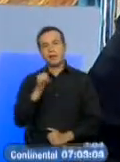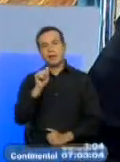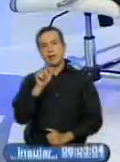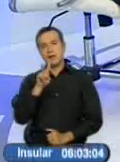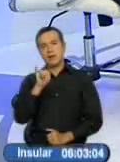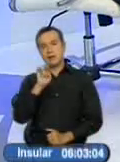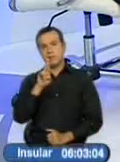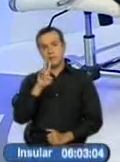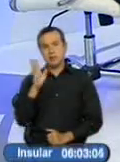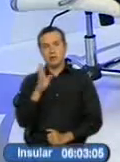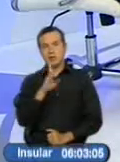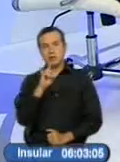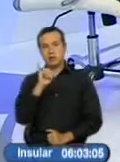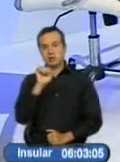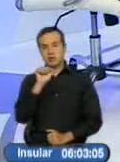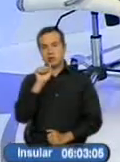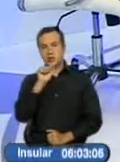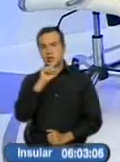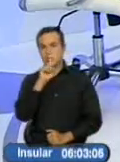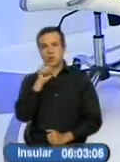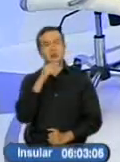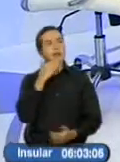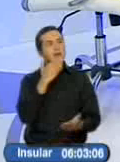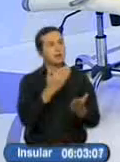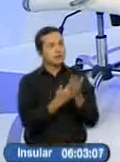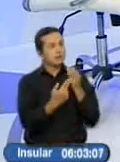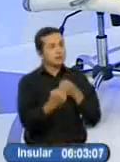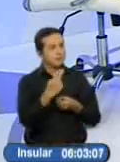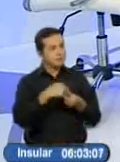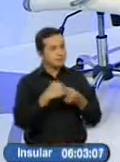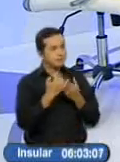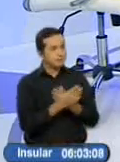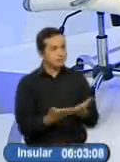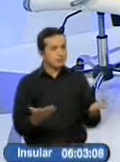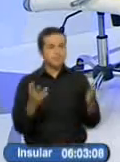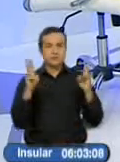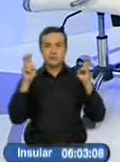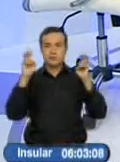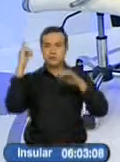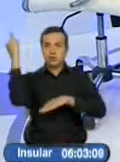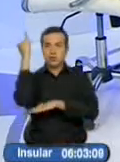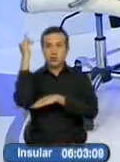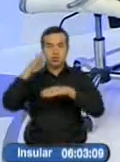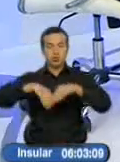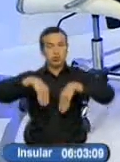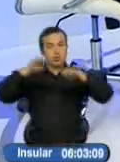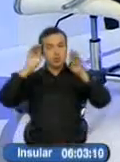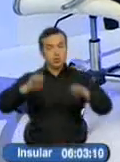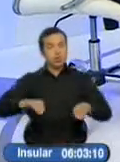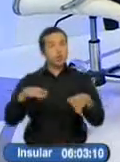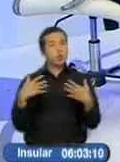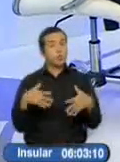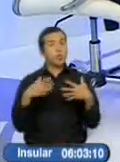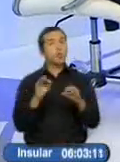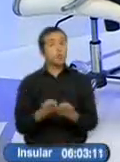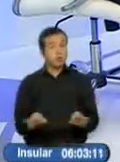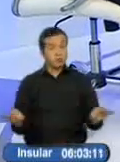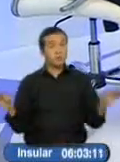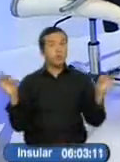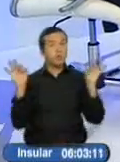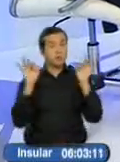días, gracias por estar con nosotros. El sector industrial para mí es un sector tremendamente